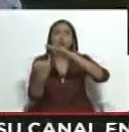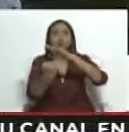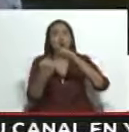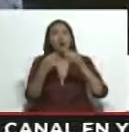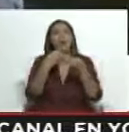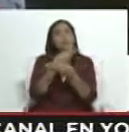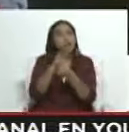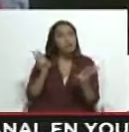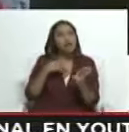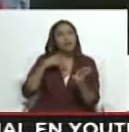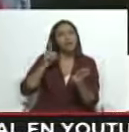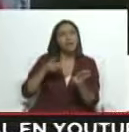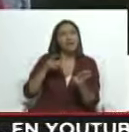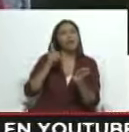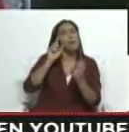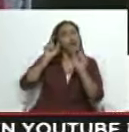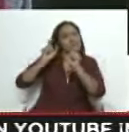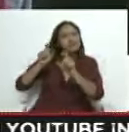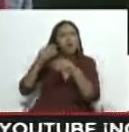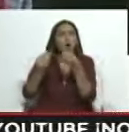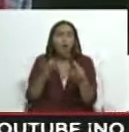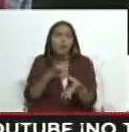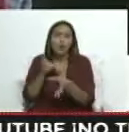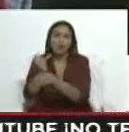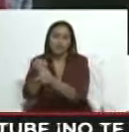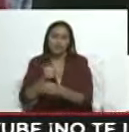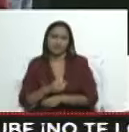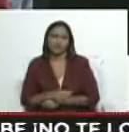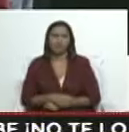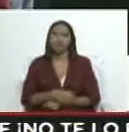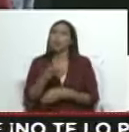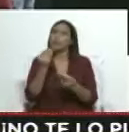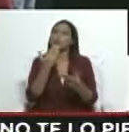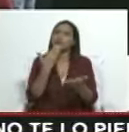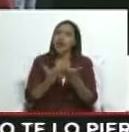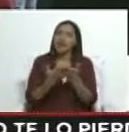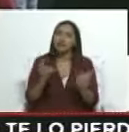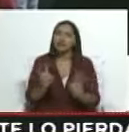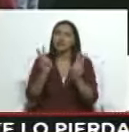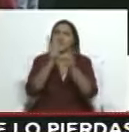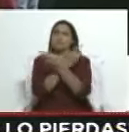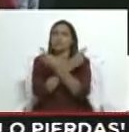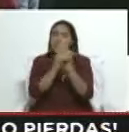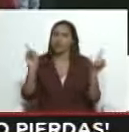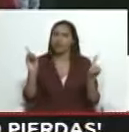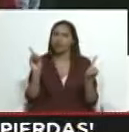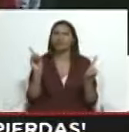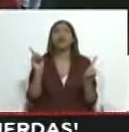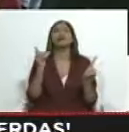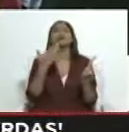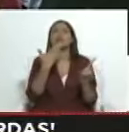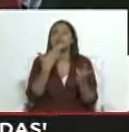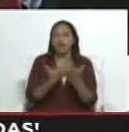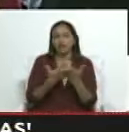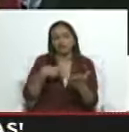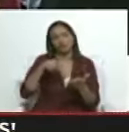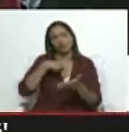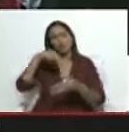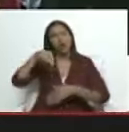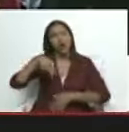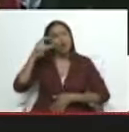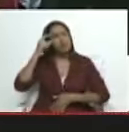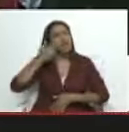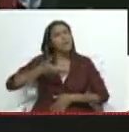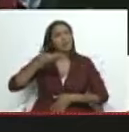instituciones. Que viva la democracia y muchas gracias por este momento tan importante para todos nosotros. Muchas